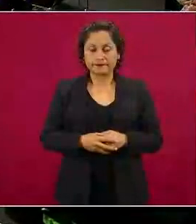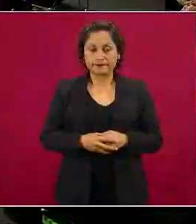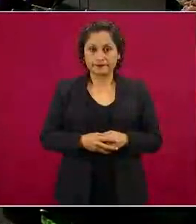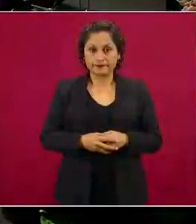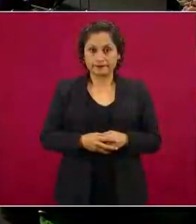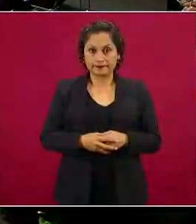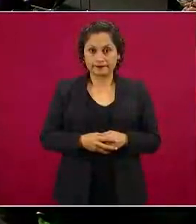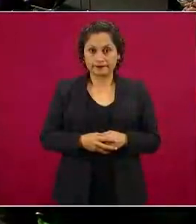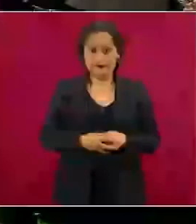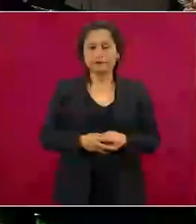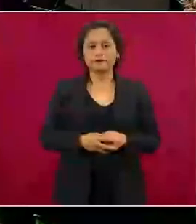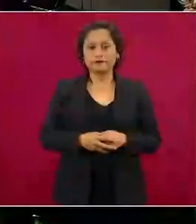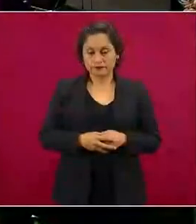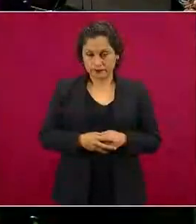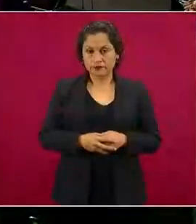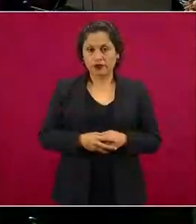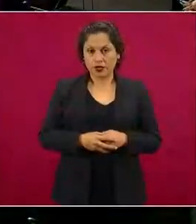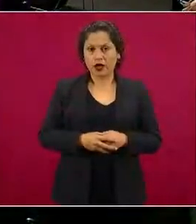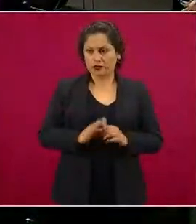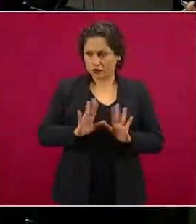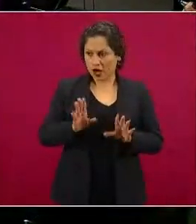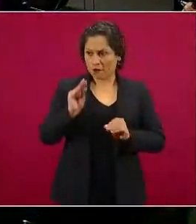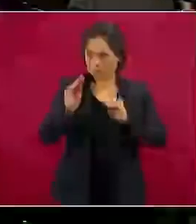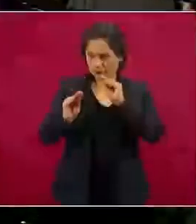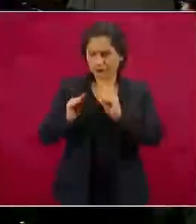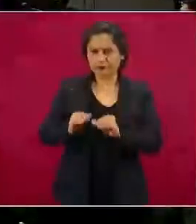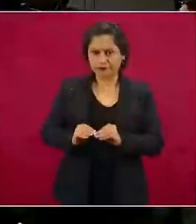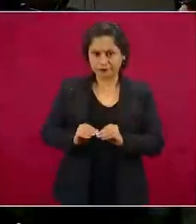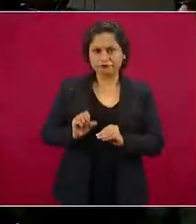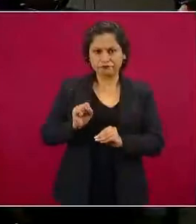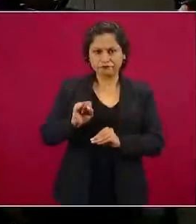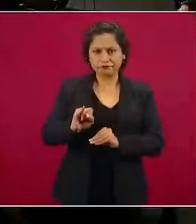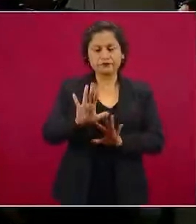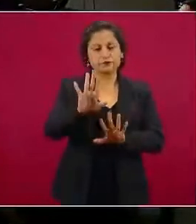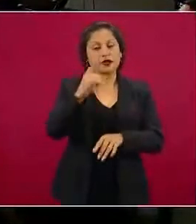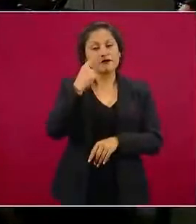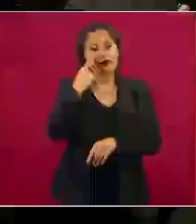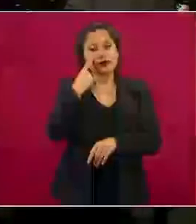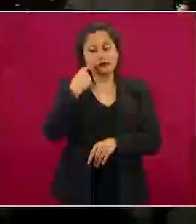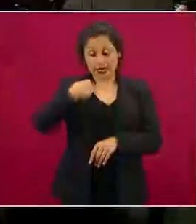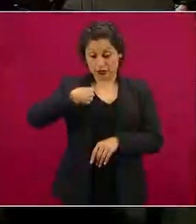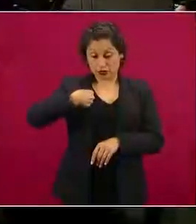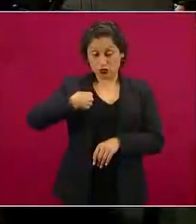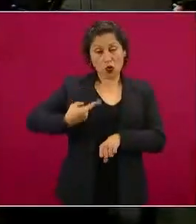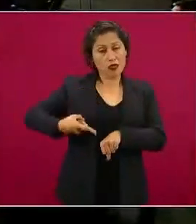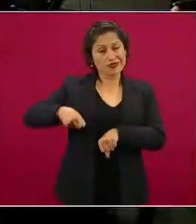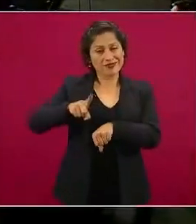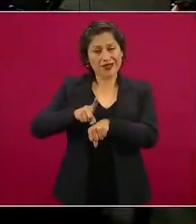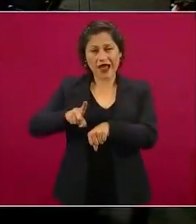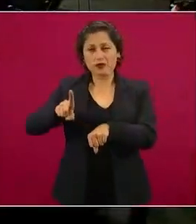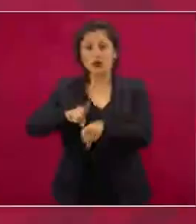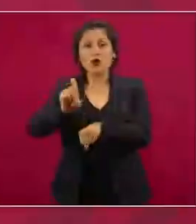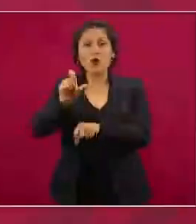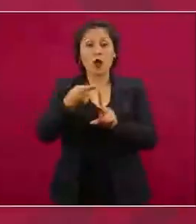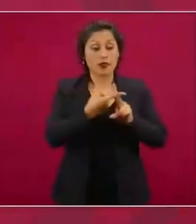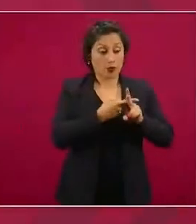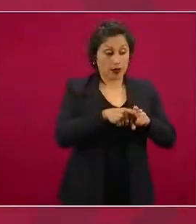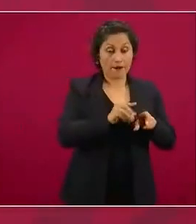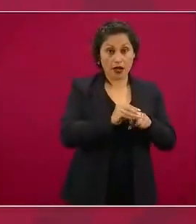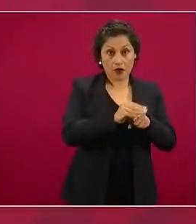Se está planteando. Yo todos los días, desde que empezó la pandemia, de lunes a